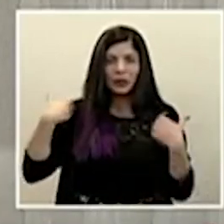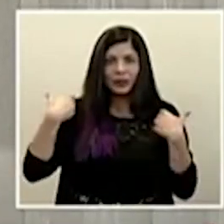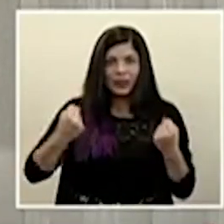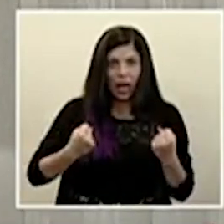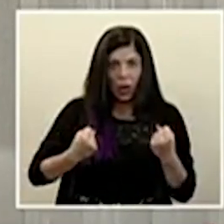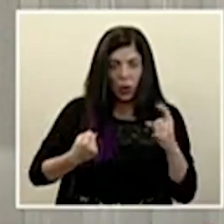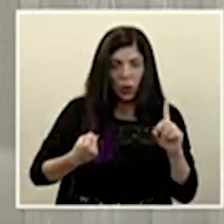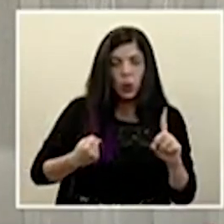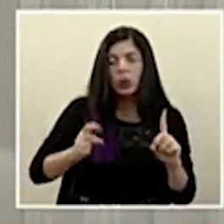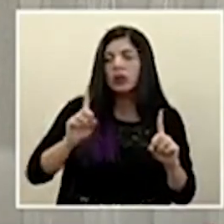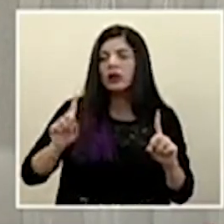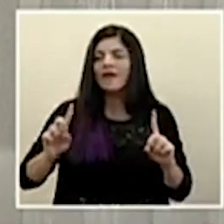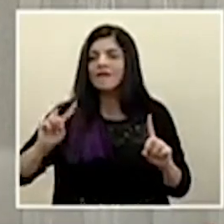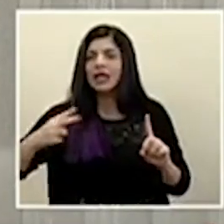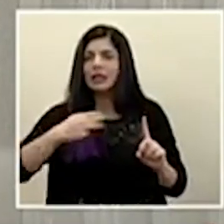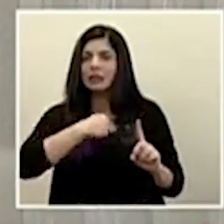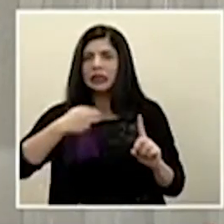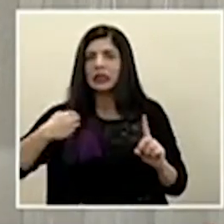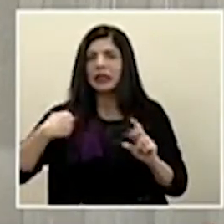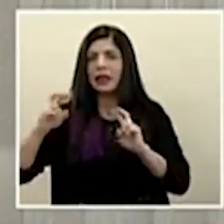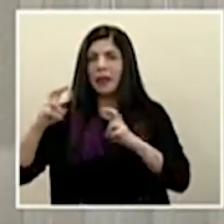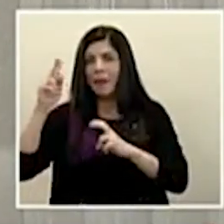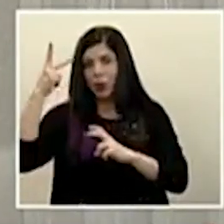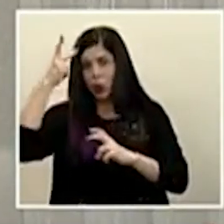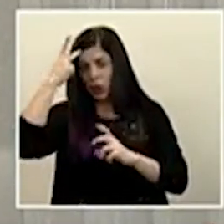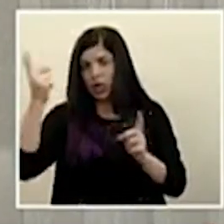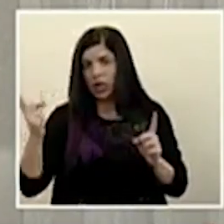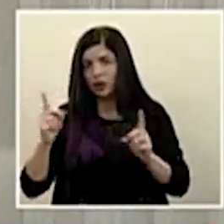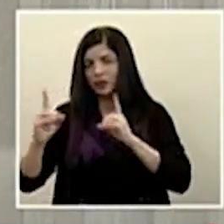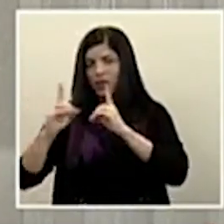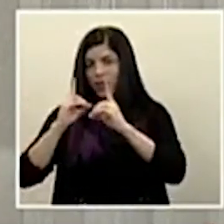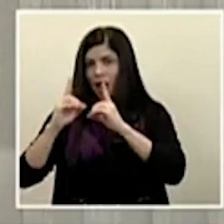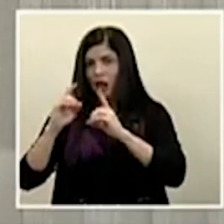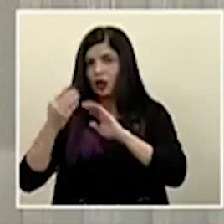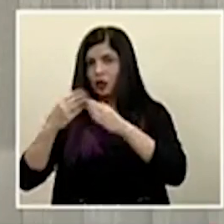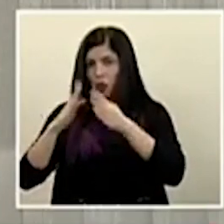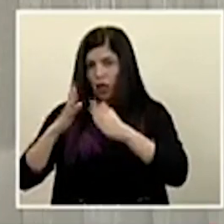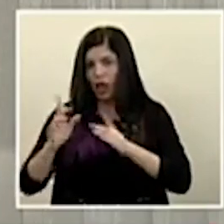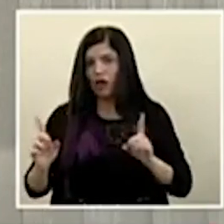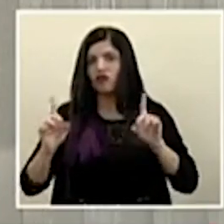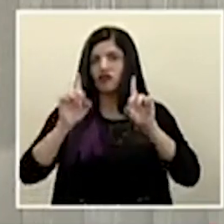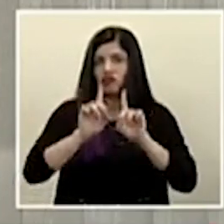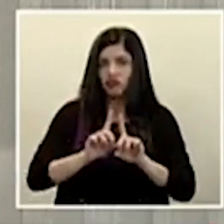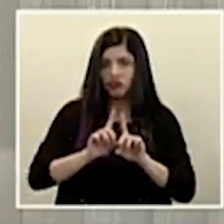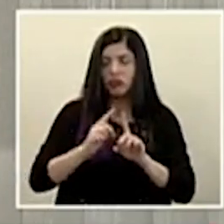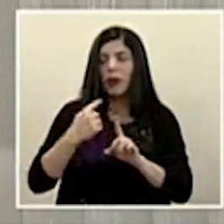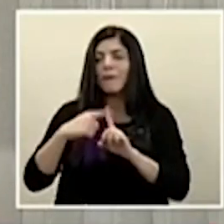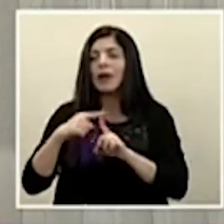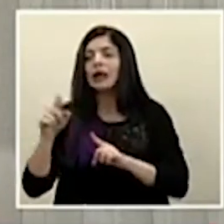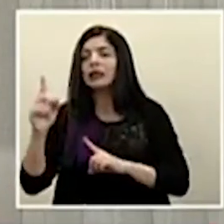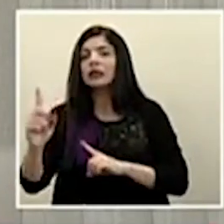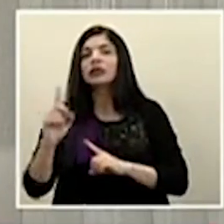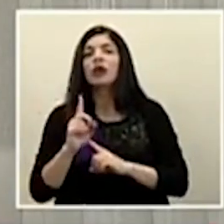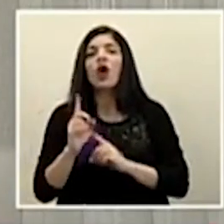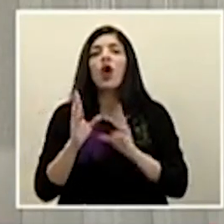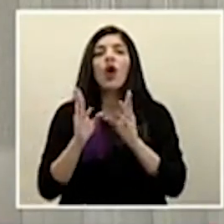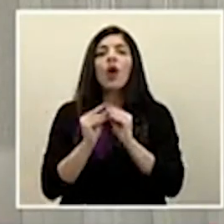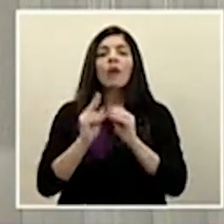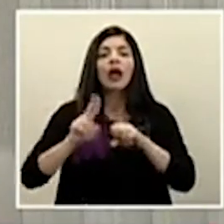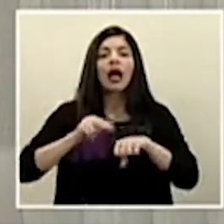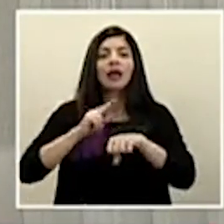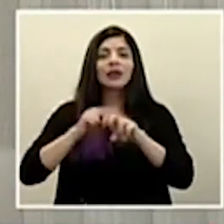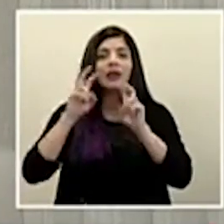Salud, con el Viceministerio de Asuntos Políticos y Diálogo Ciudadano, con la Comisión Nacional de